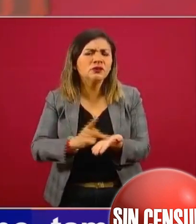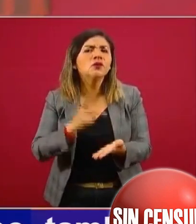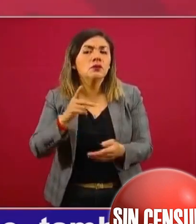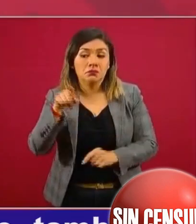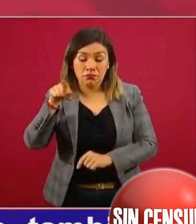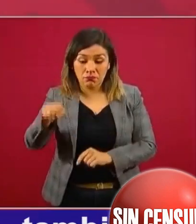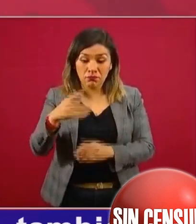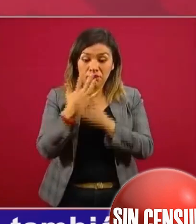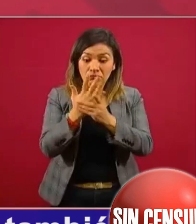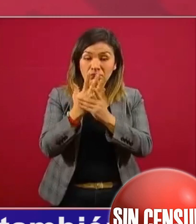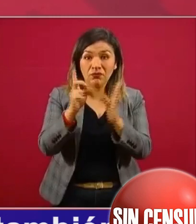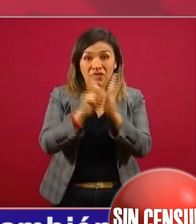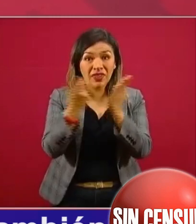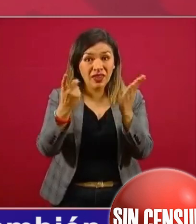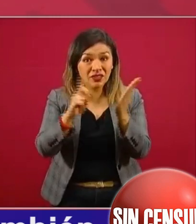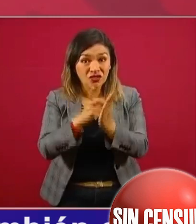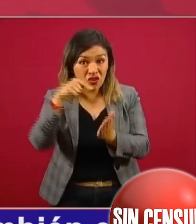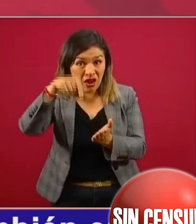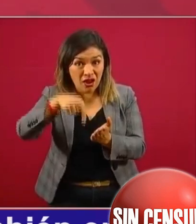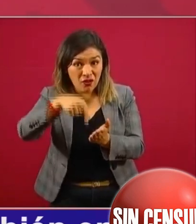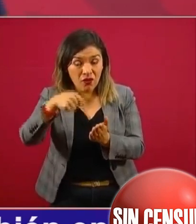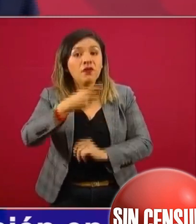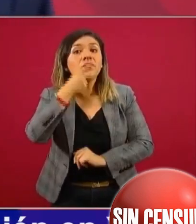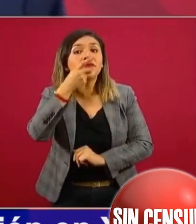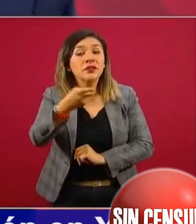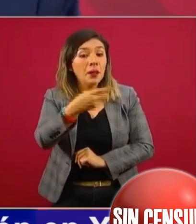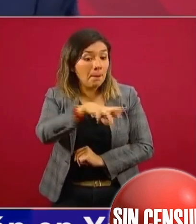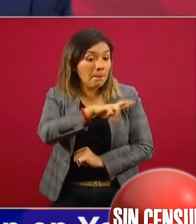diccionario, es convertir